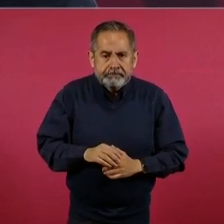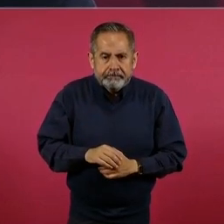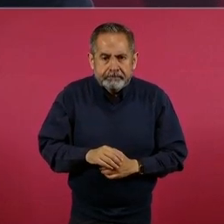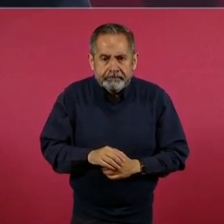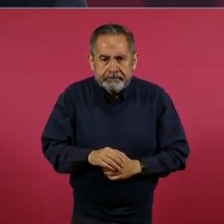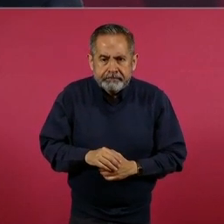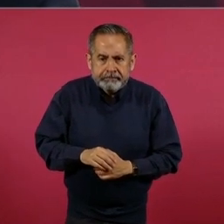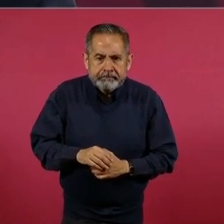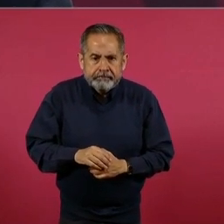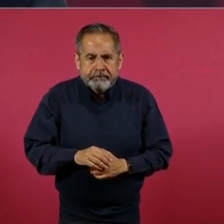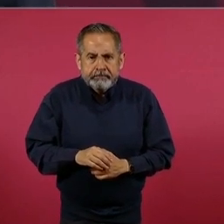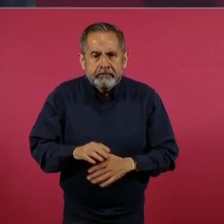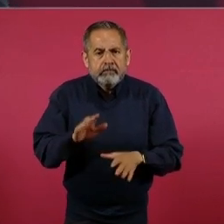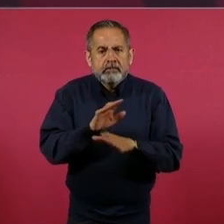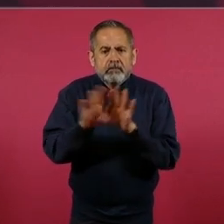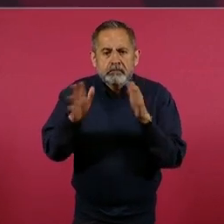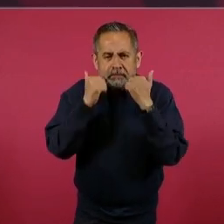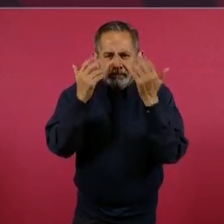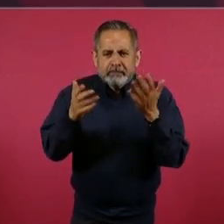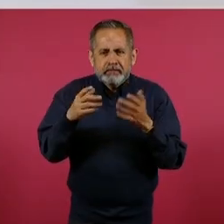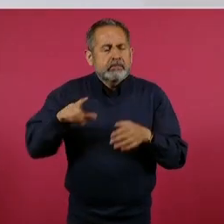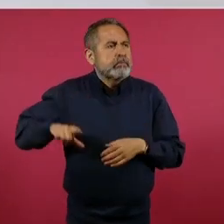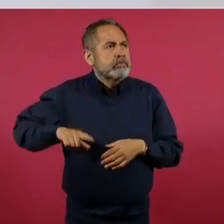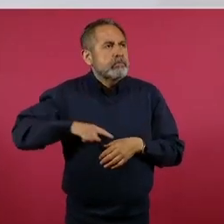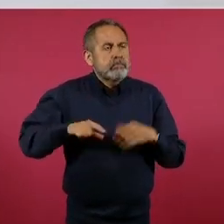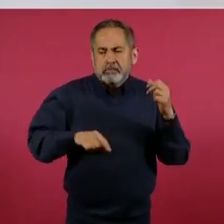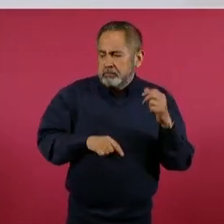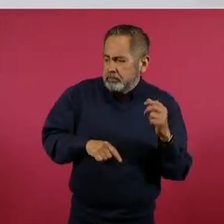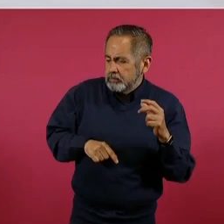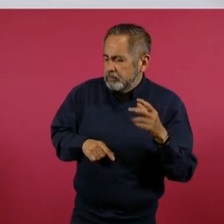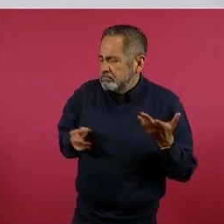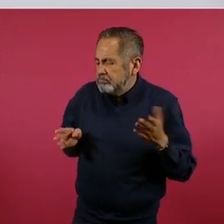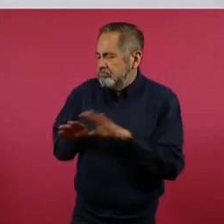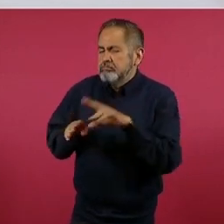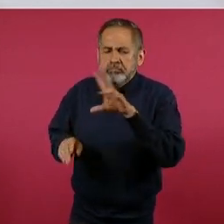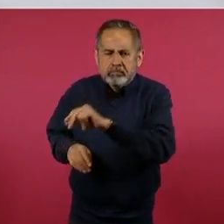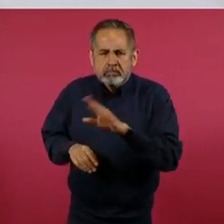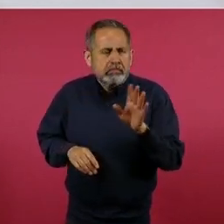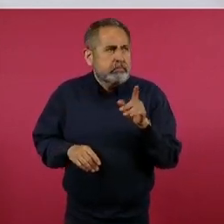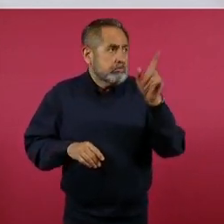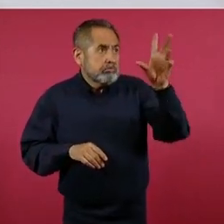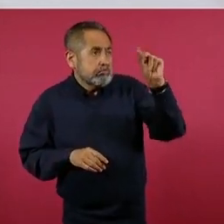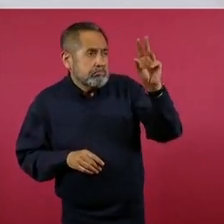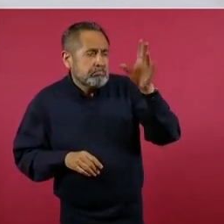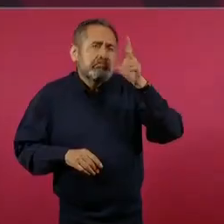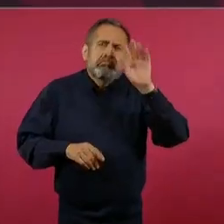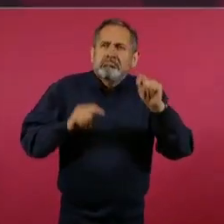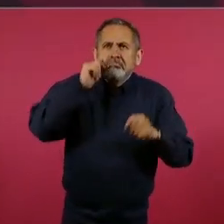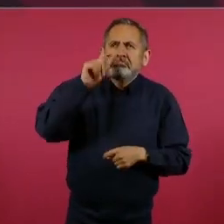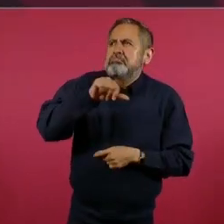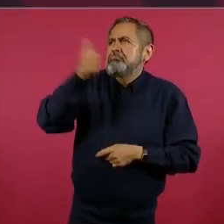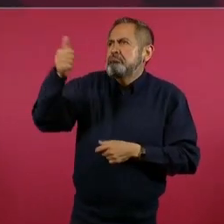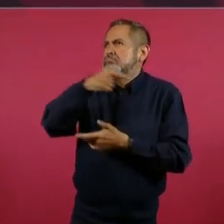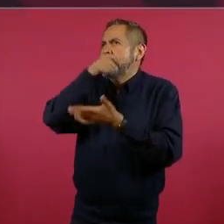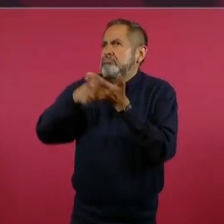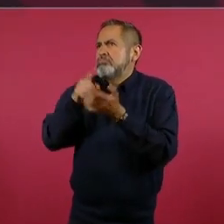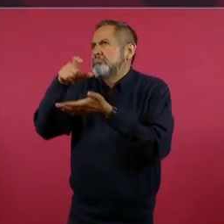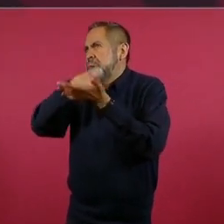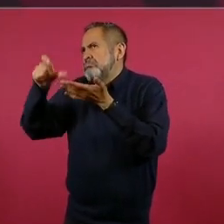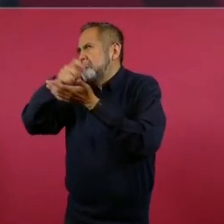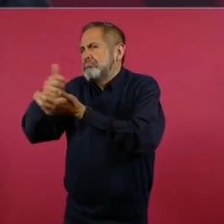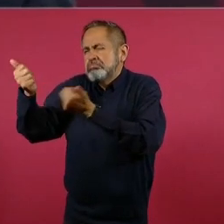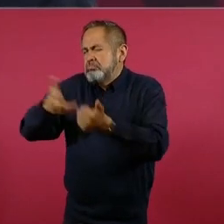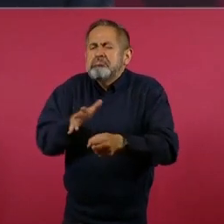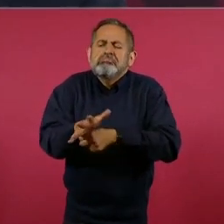se atreviera cualquier gobierno extranjero a hacer eso. O sea, siempre se conseguiría pues la